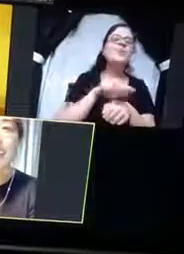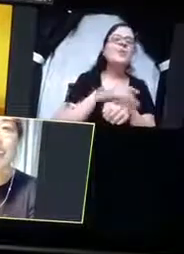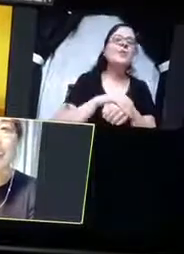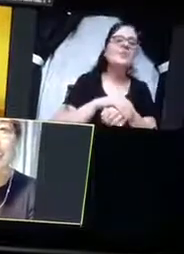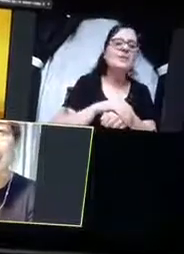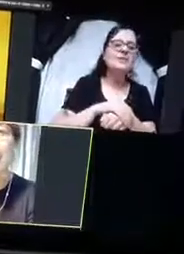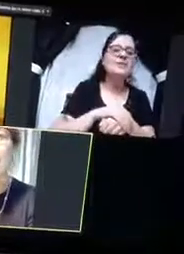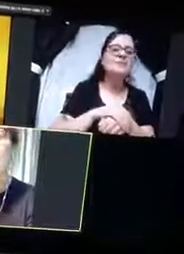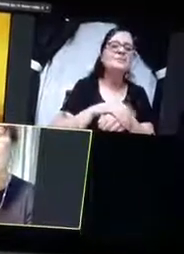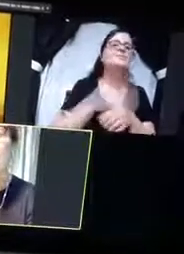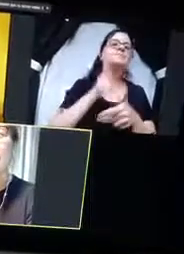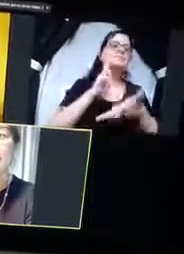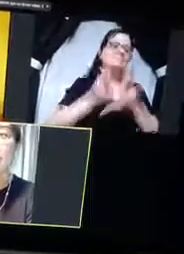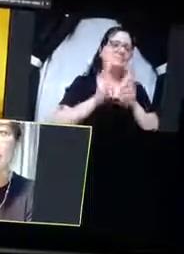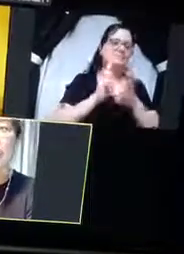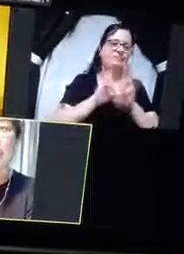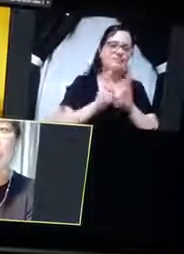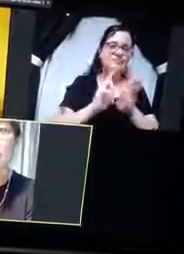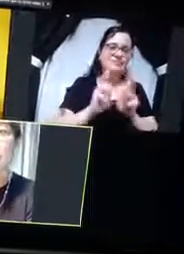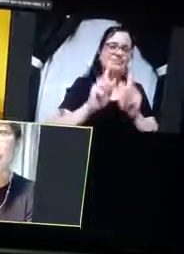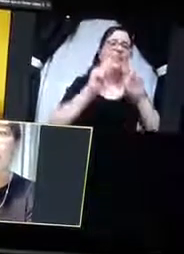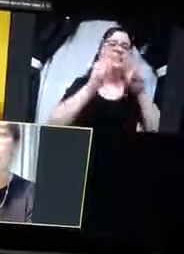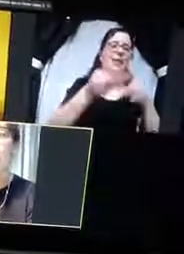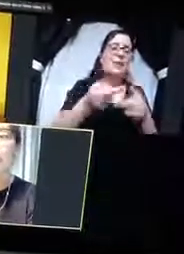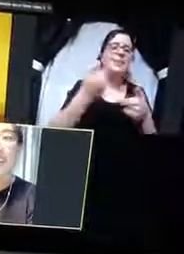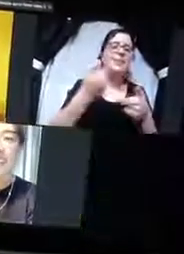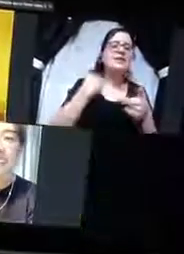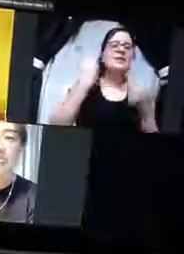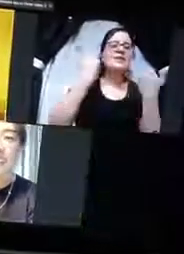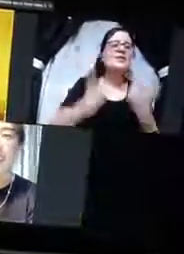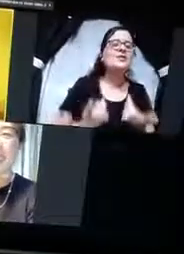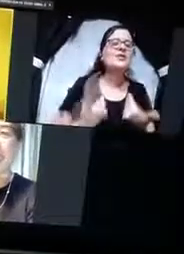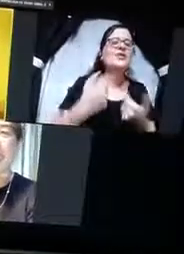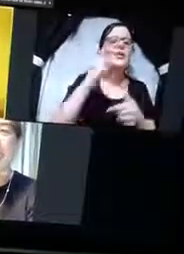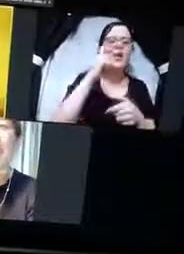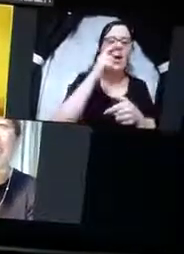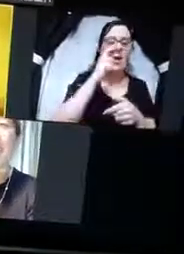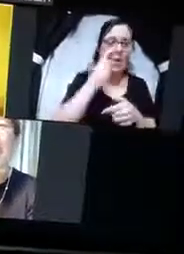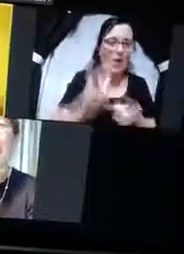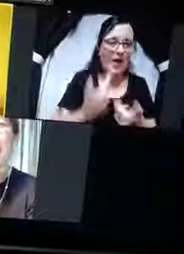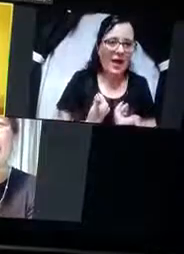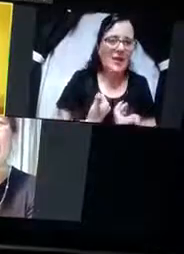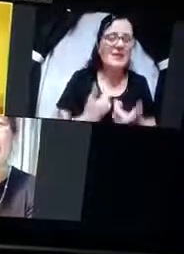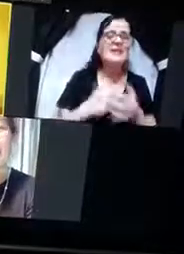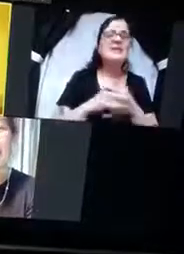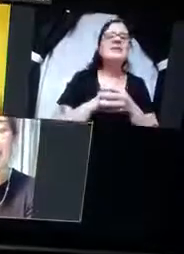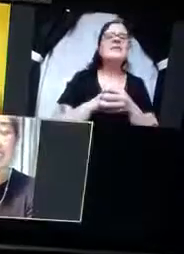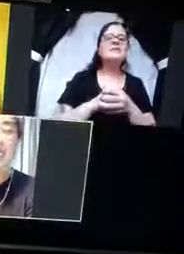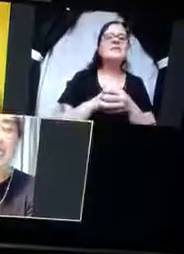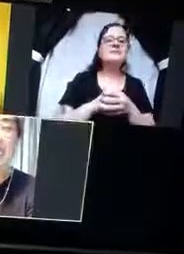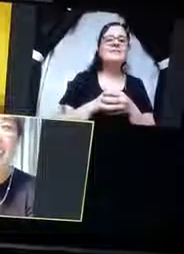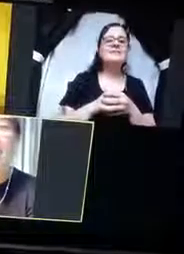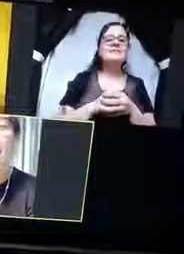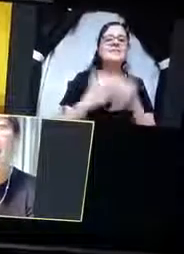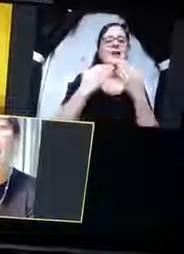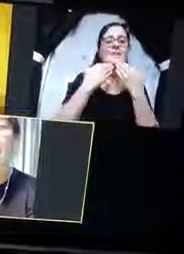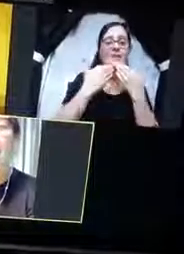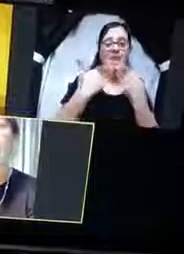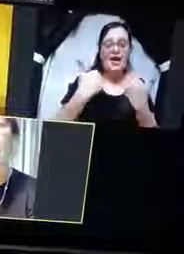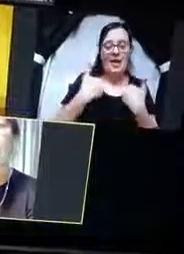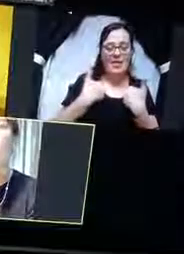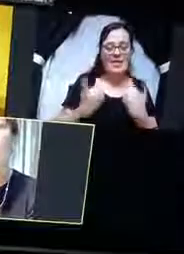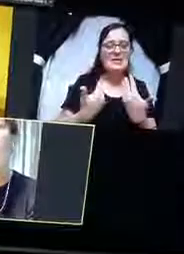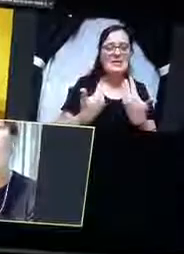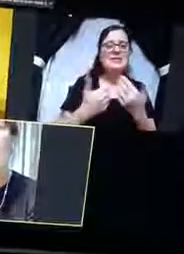otra genia que está ahí enseñando todo el tiempo con una velocidad impresionante, que es Eugenia Rodríguez, que te agradecemos